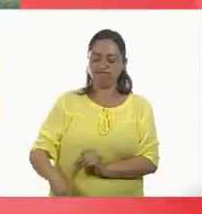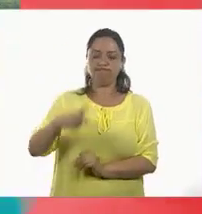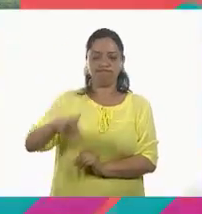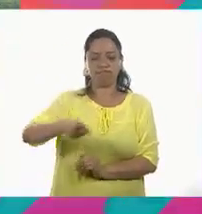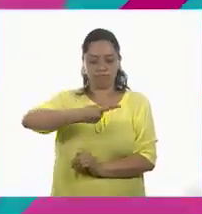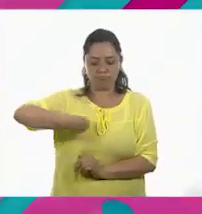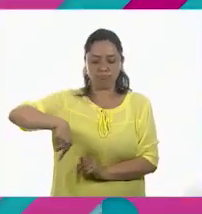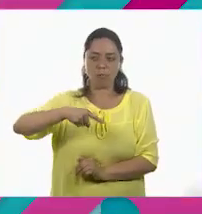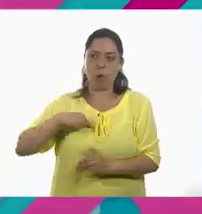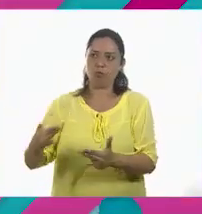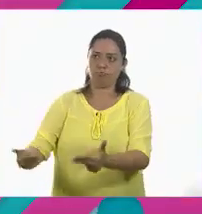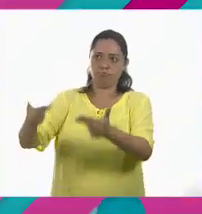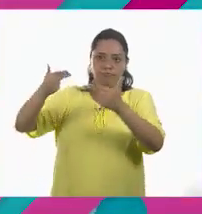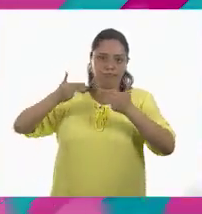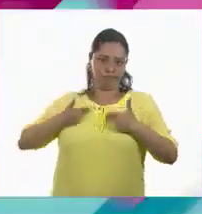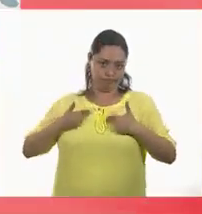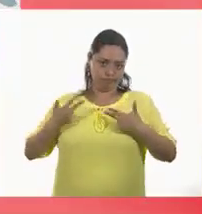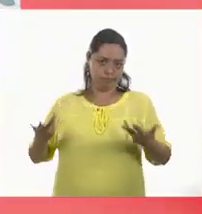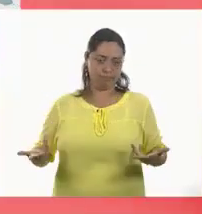herederos.